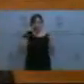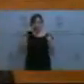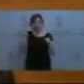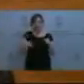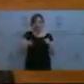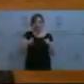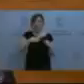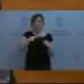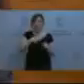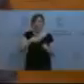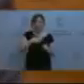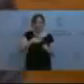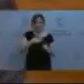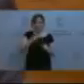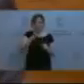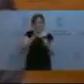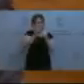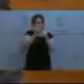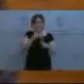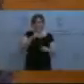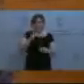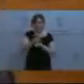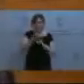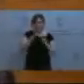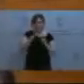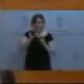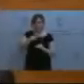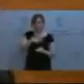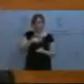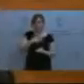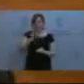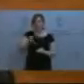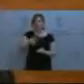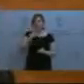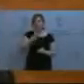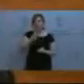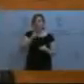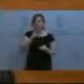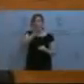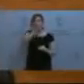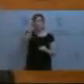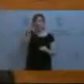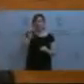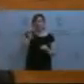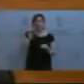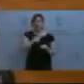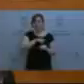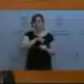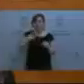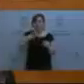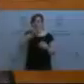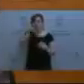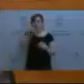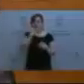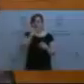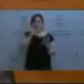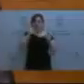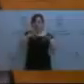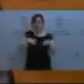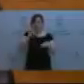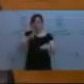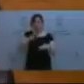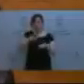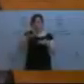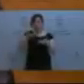patrimonio a su propia forma de conservación, como ya se está haciendo desde otras regiones españolas, como por ejemplo Castilla y León, también con ayuda del Estado,